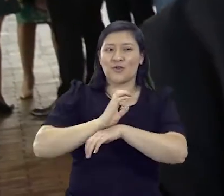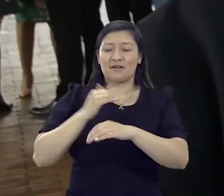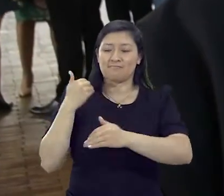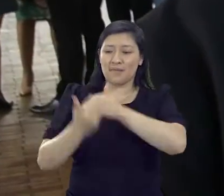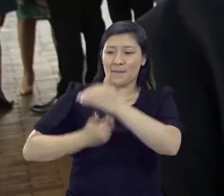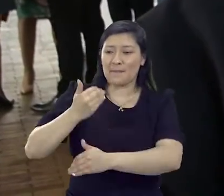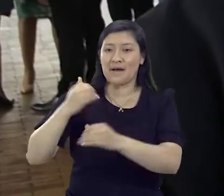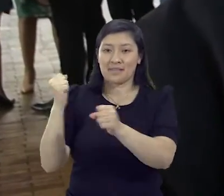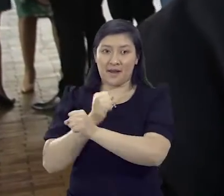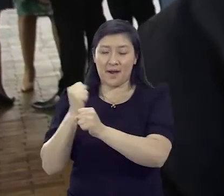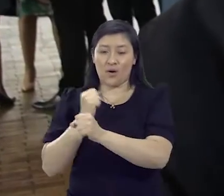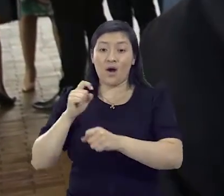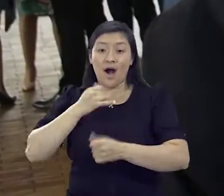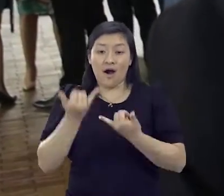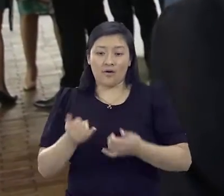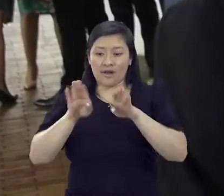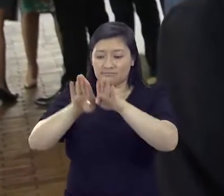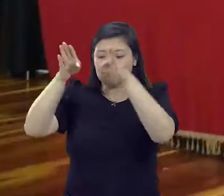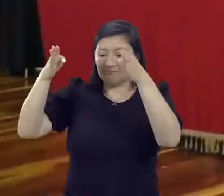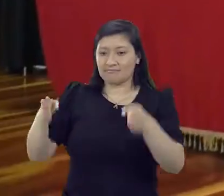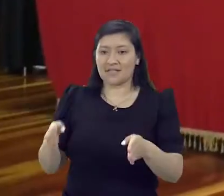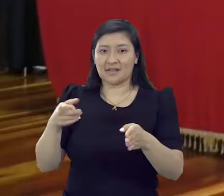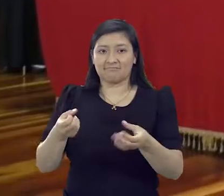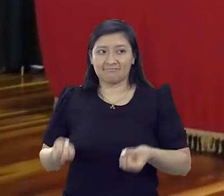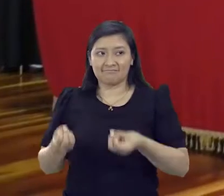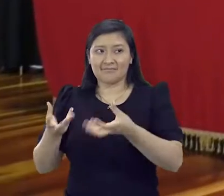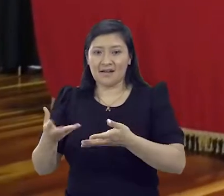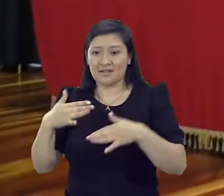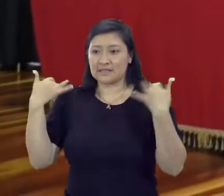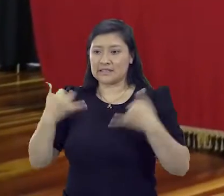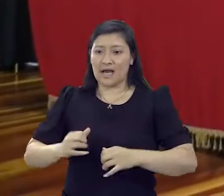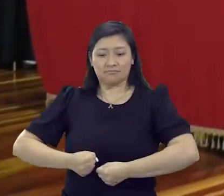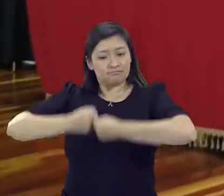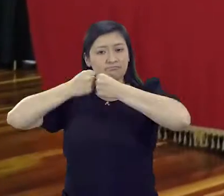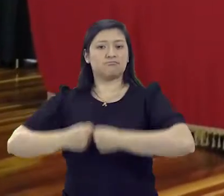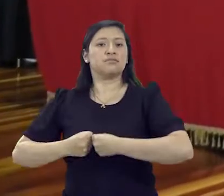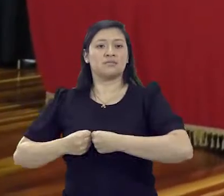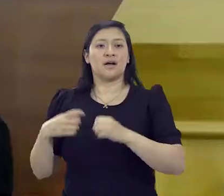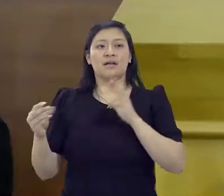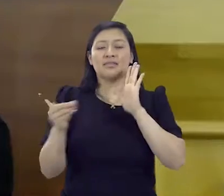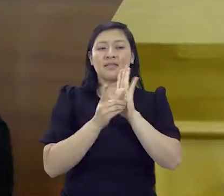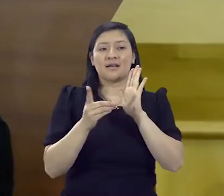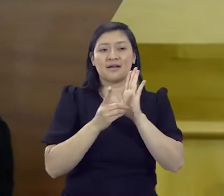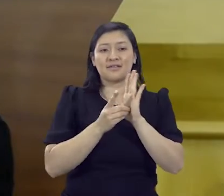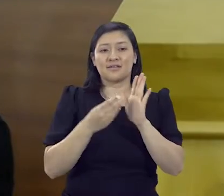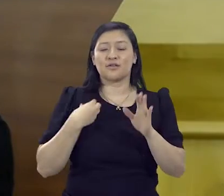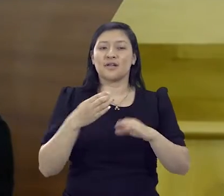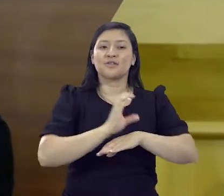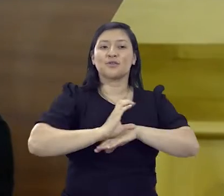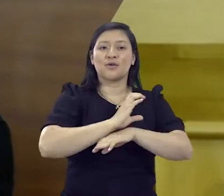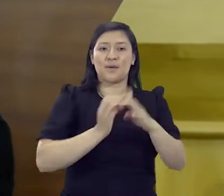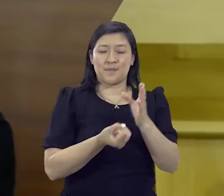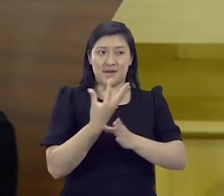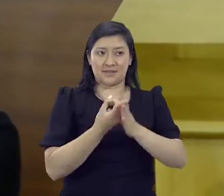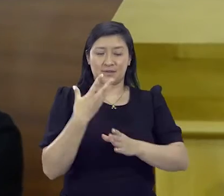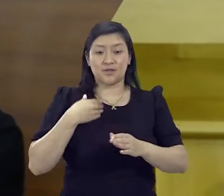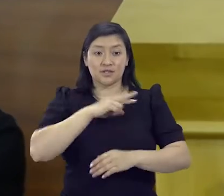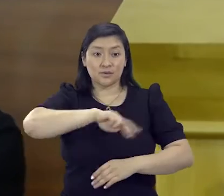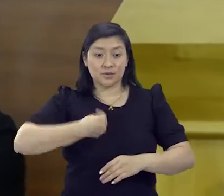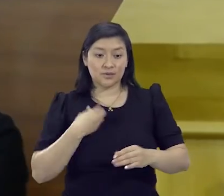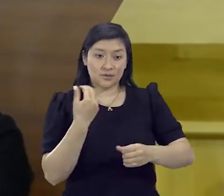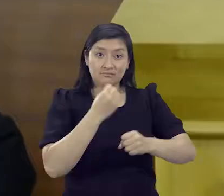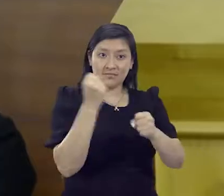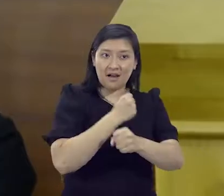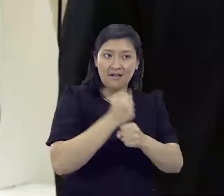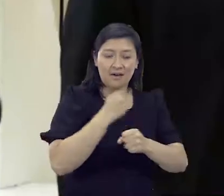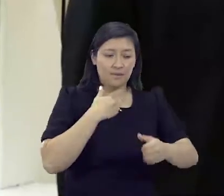ellos la instalación de la mesa que ya existía existe con el decreto en la ciudad de pasto es un trabajo que